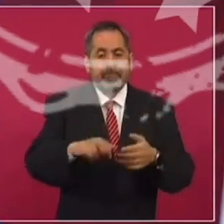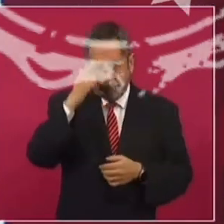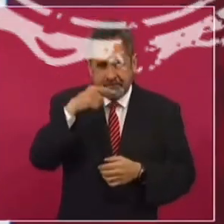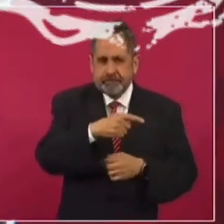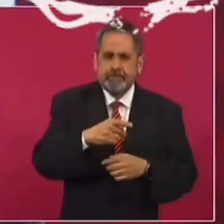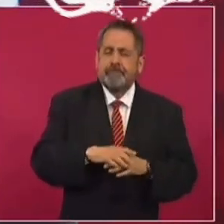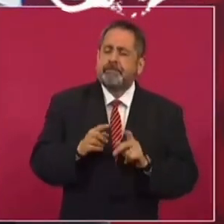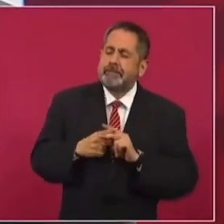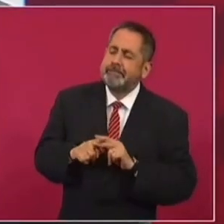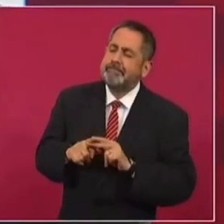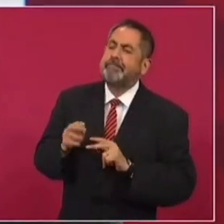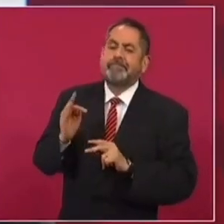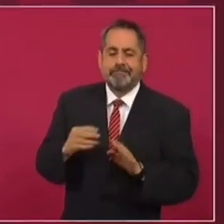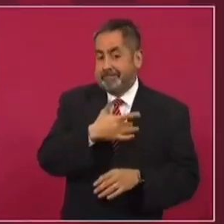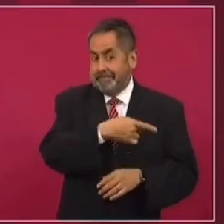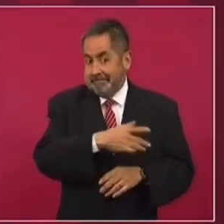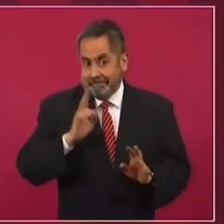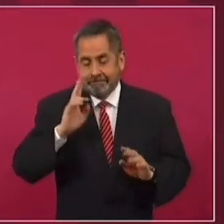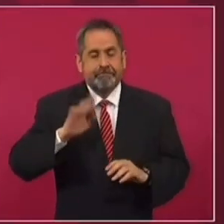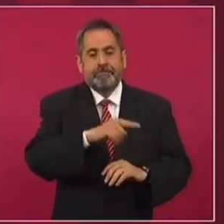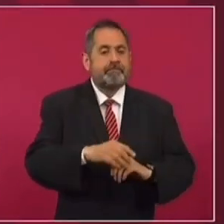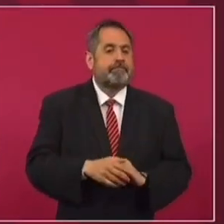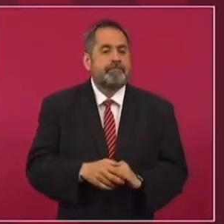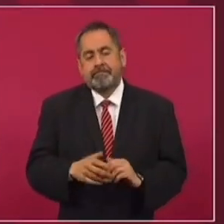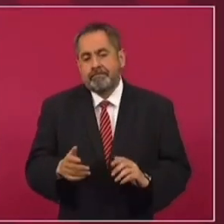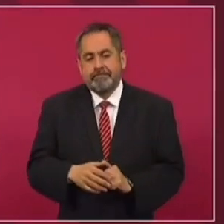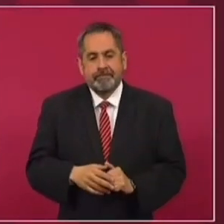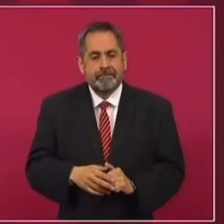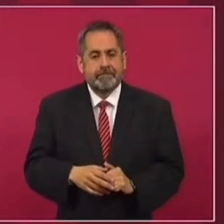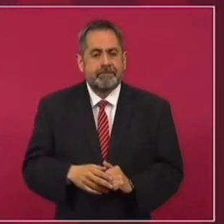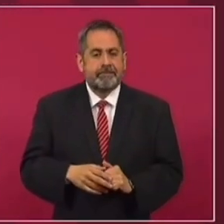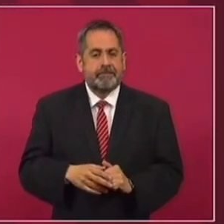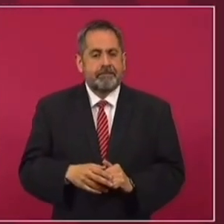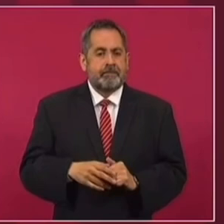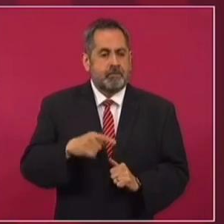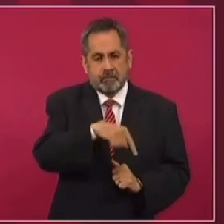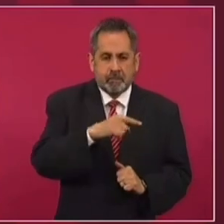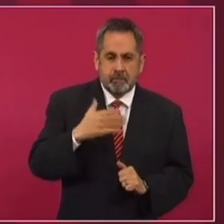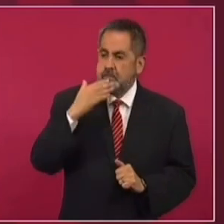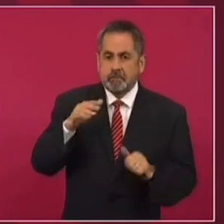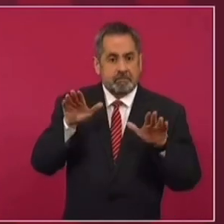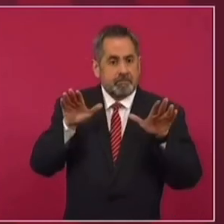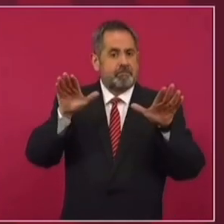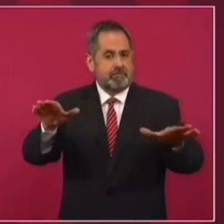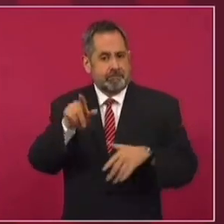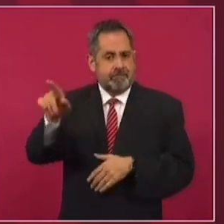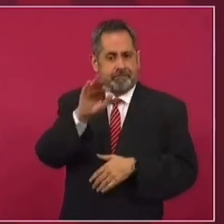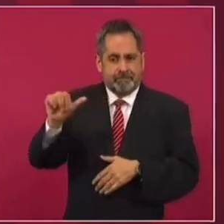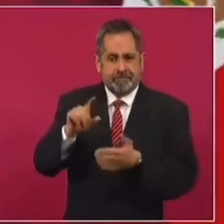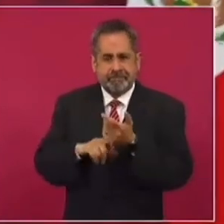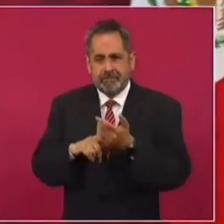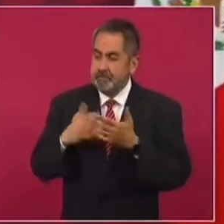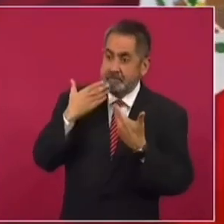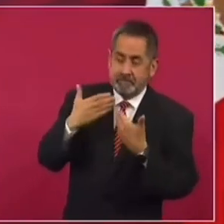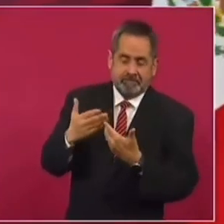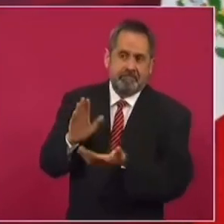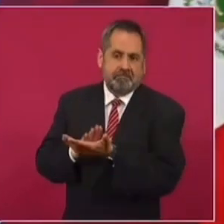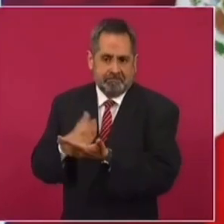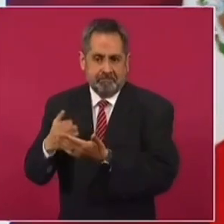Por ejemplo, ya empiezan a aceptar de que yo tengo es una gran obra el aeropuerto Felipe Ángeles. Pero ahora en coro ya,